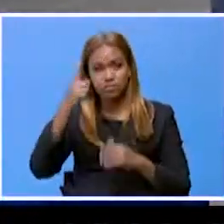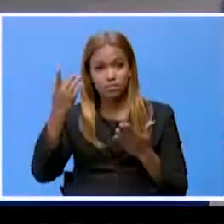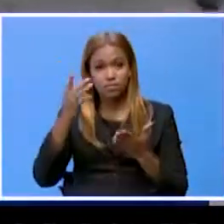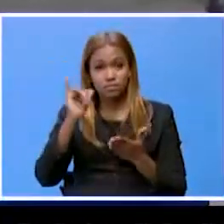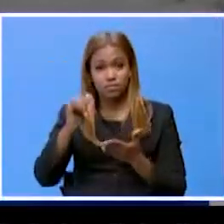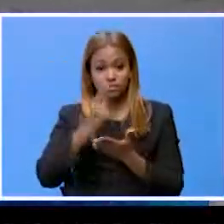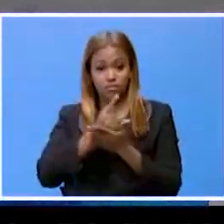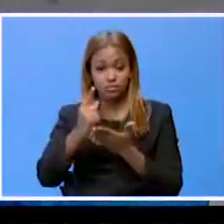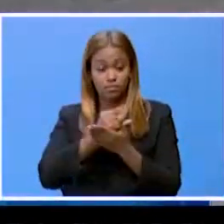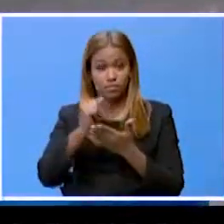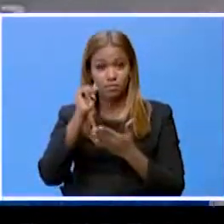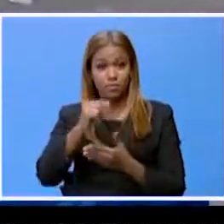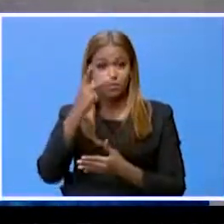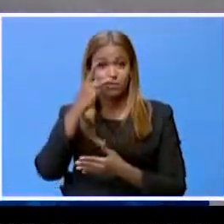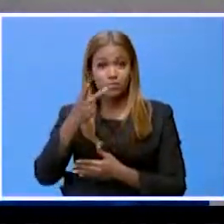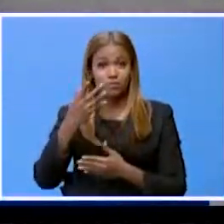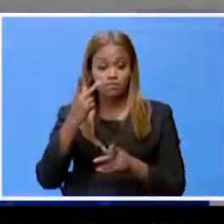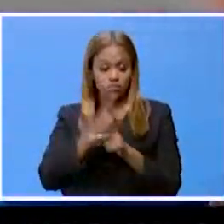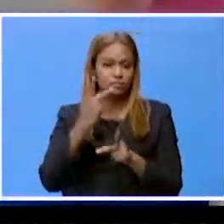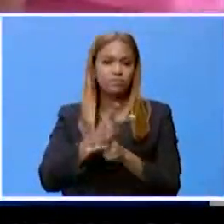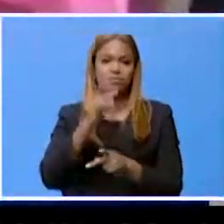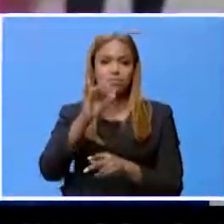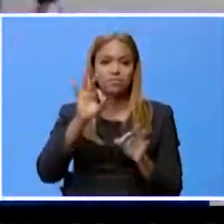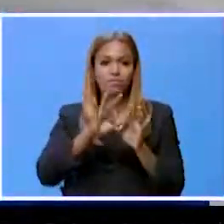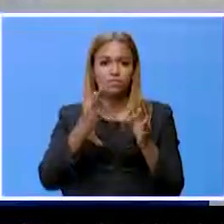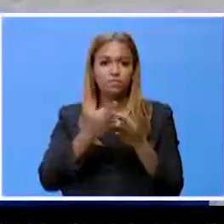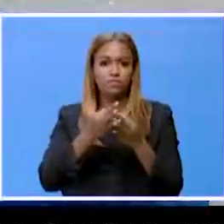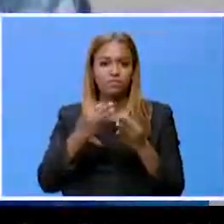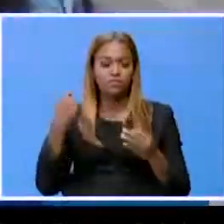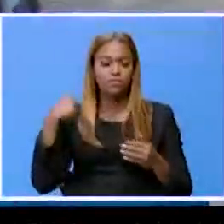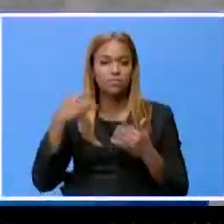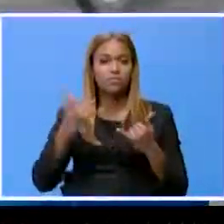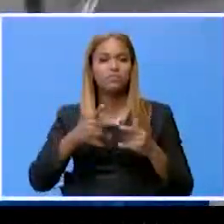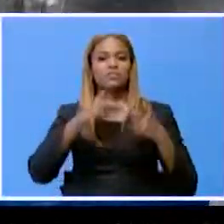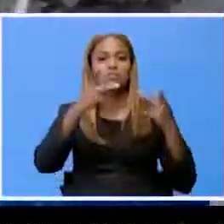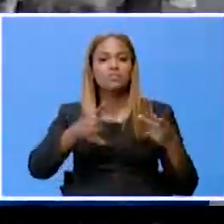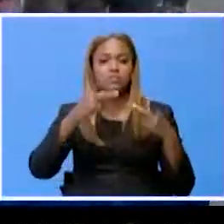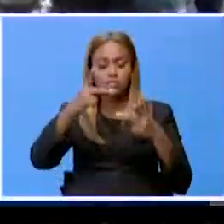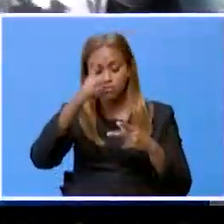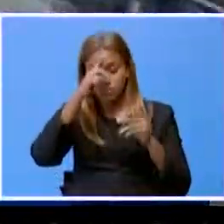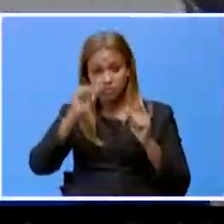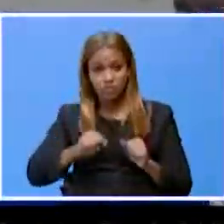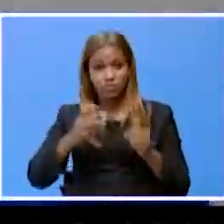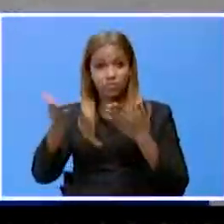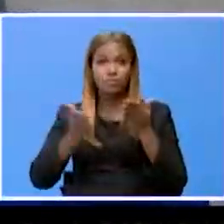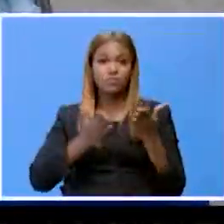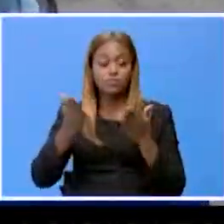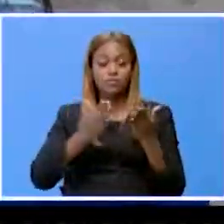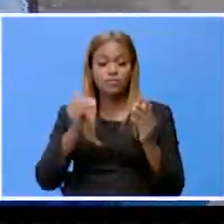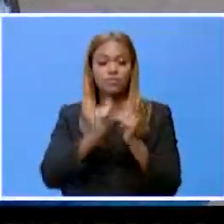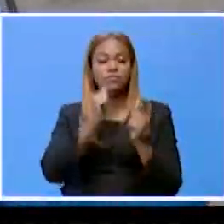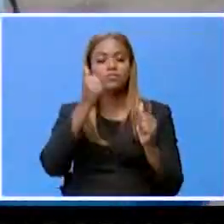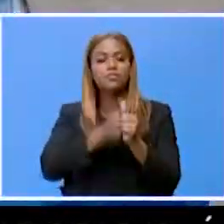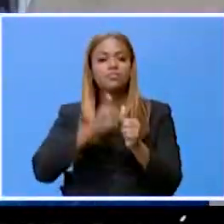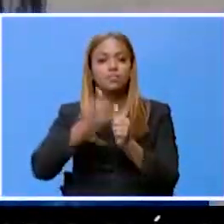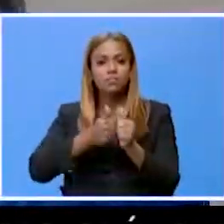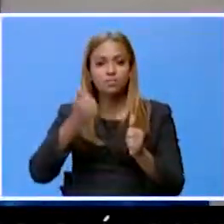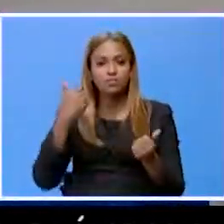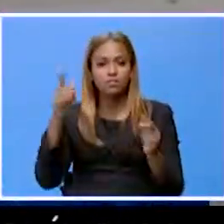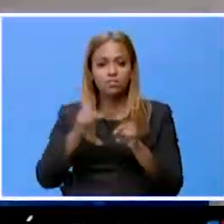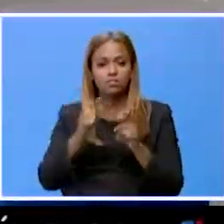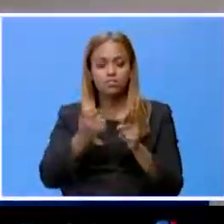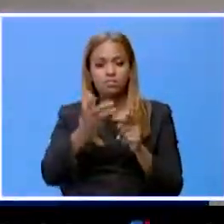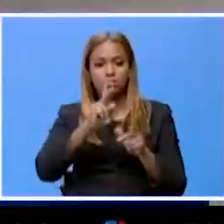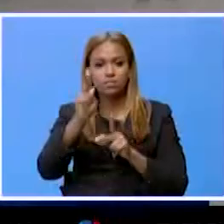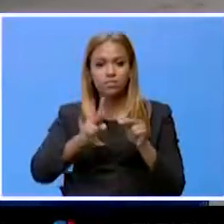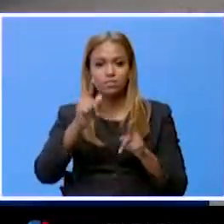ese periodo de reflexión en familia. Nosotros estamos haciendo un recorrido para poder conversar con cada una, o al menos con